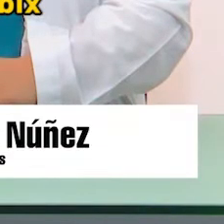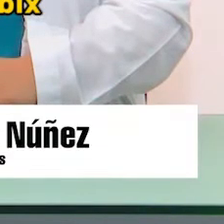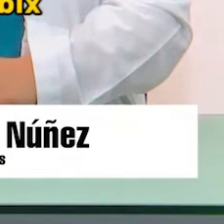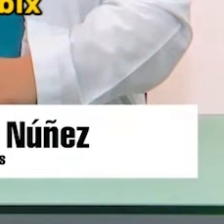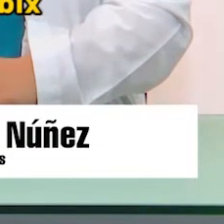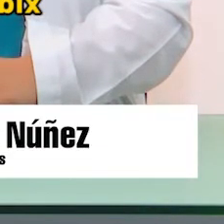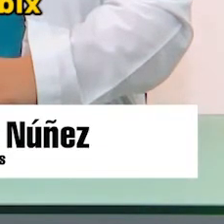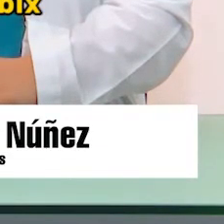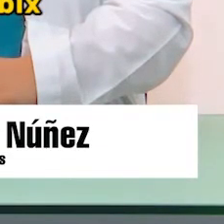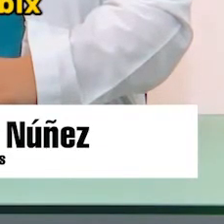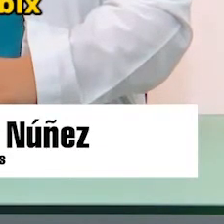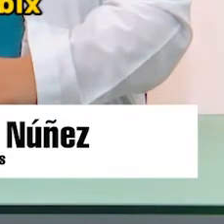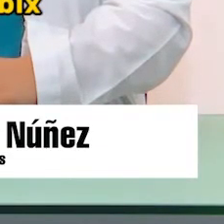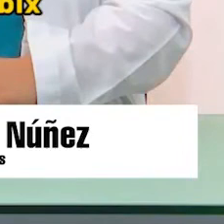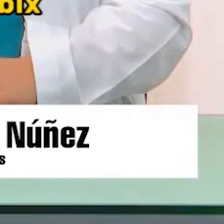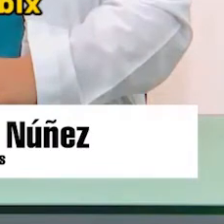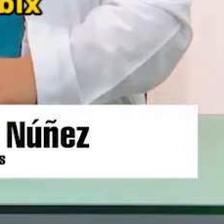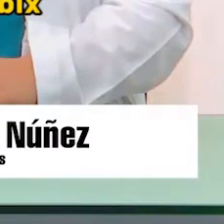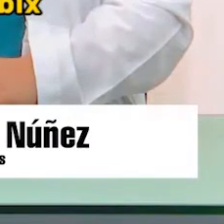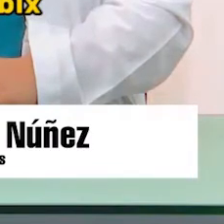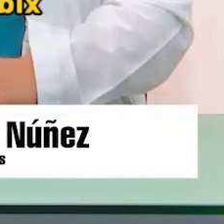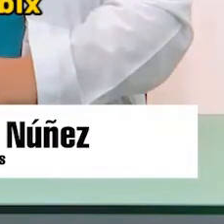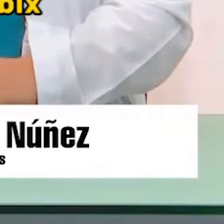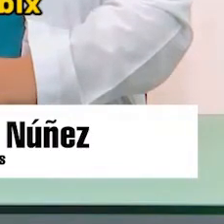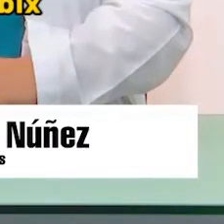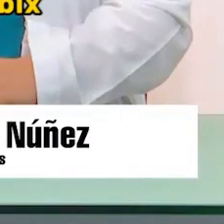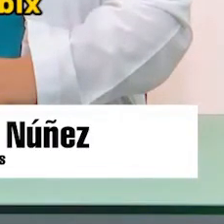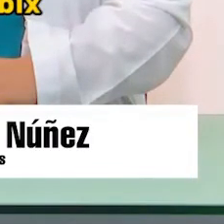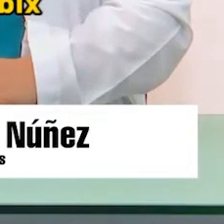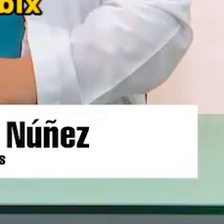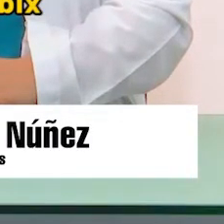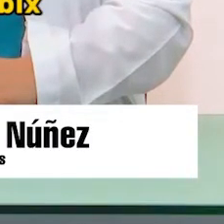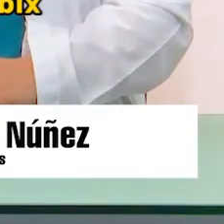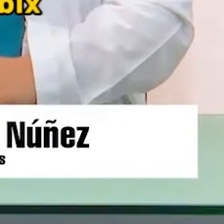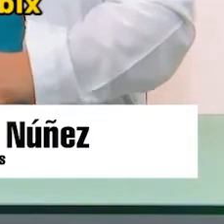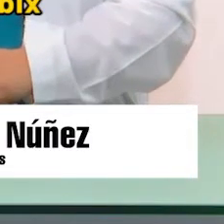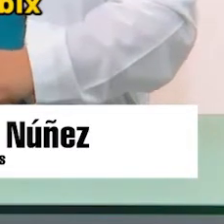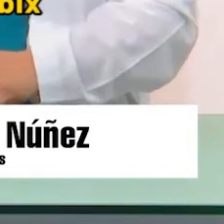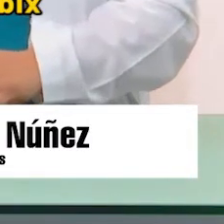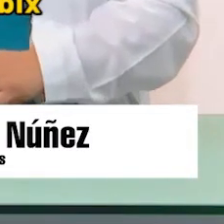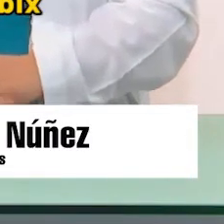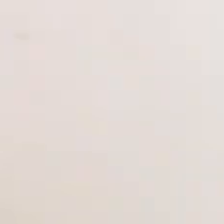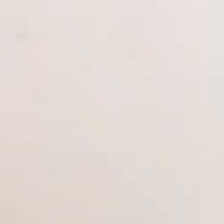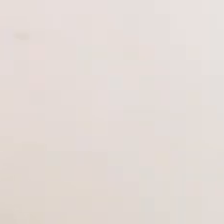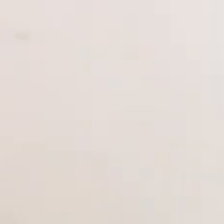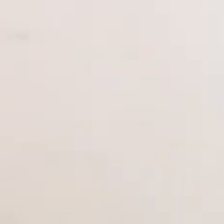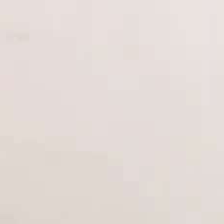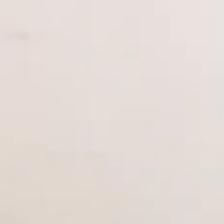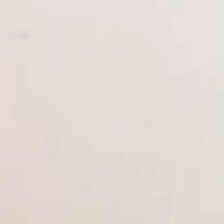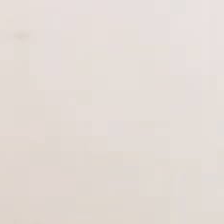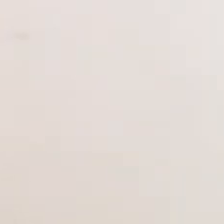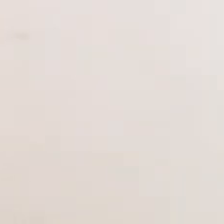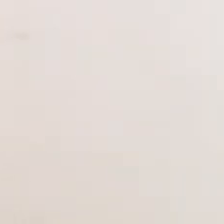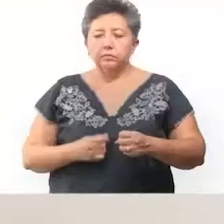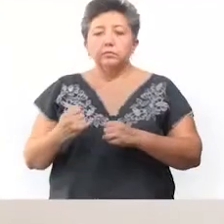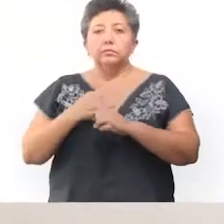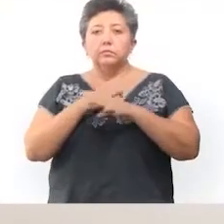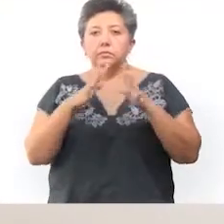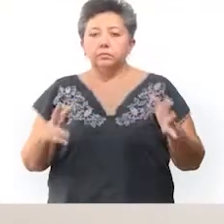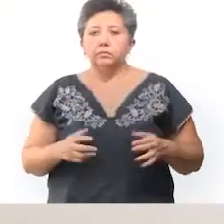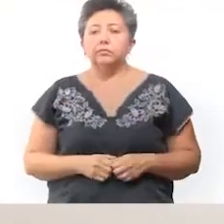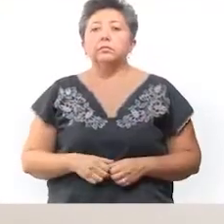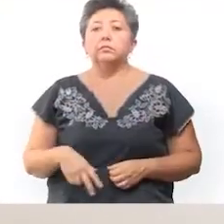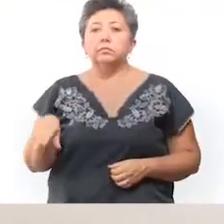Buenas tardes. A continuación daremos el parte médico relacionado con el COVID en el estado de Yucatán. Doctora Anaí, por favor. Gracias, doctor. Buenas tardes. Este es el